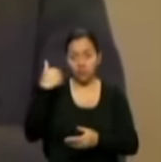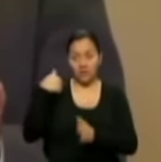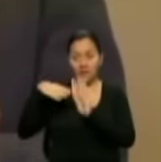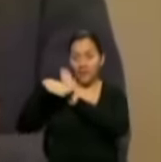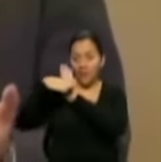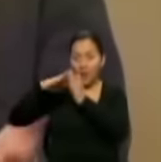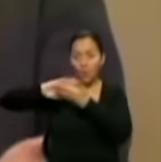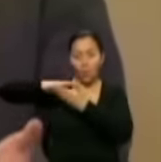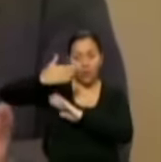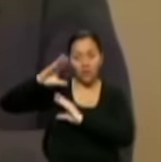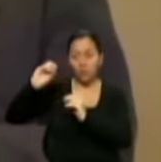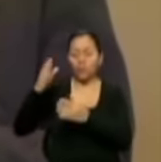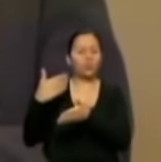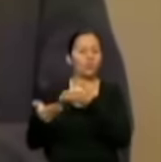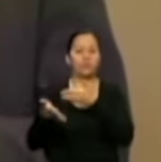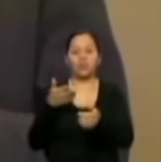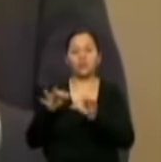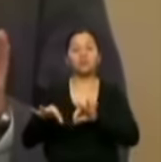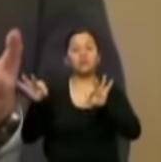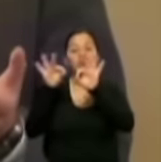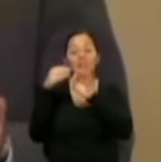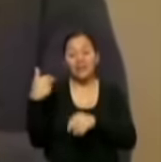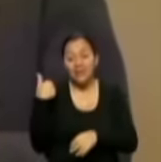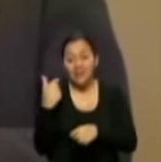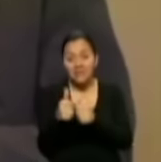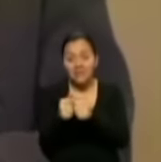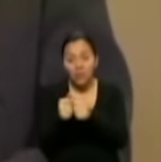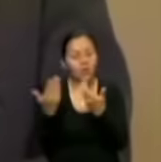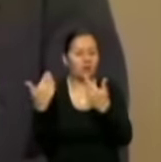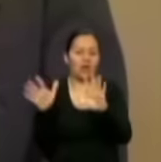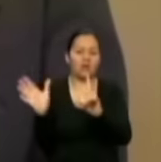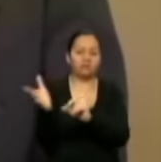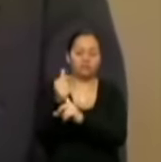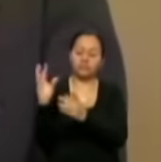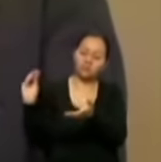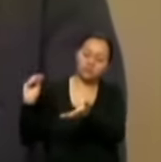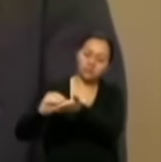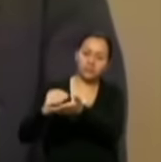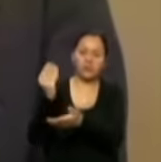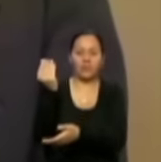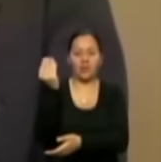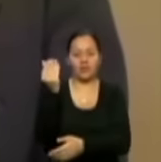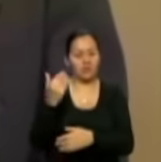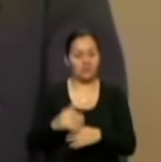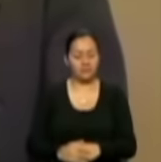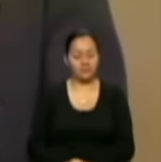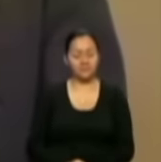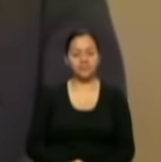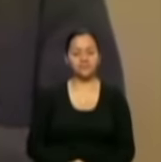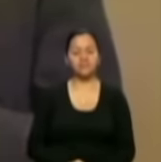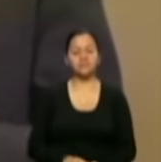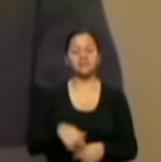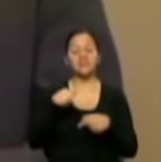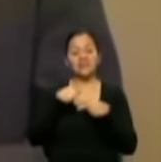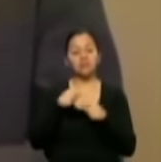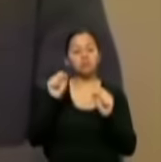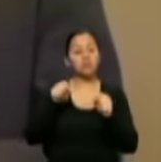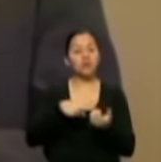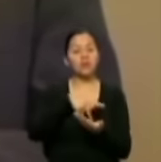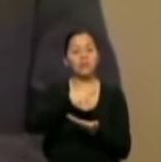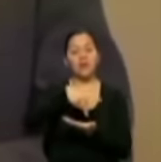tiene una cuenta bancaria o una cuenta en una cooperativa o una cuenta en una mutualista. Es decir, es un medio de